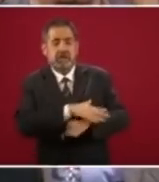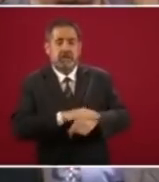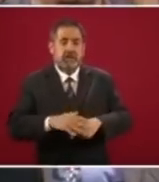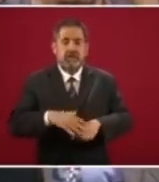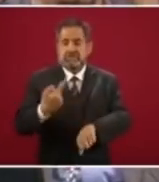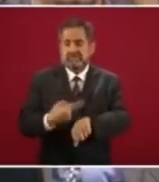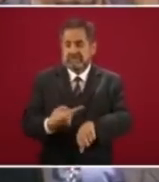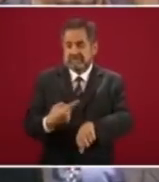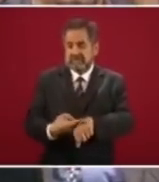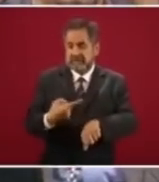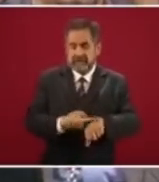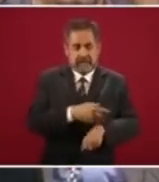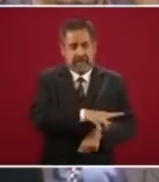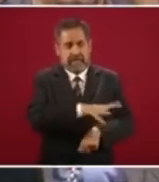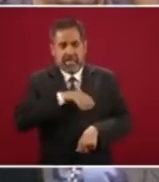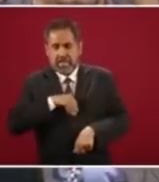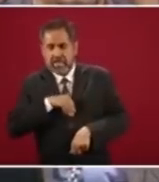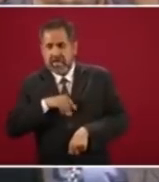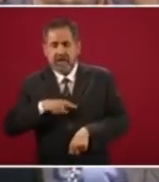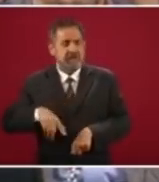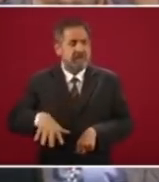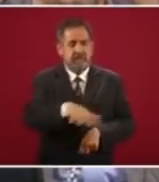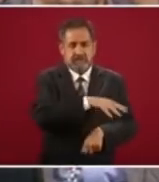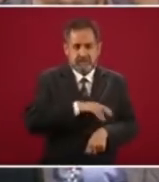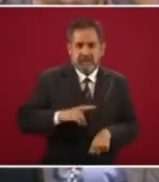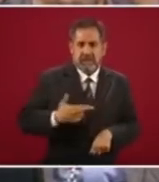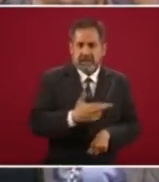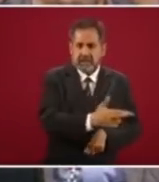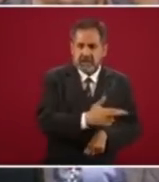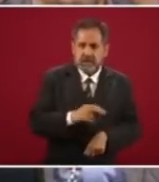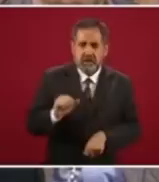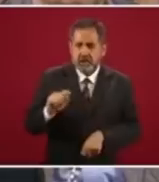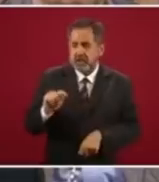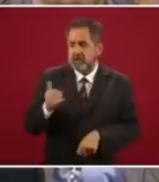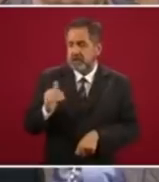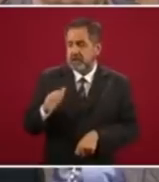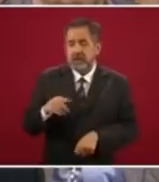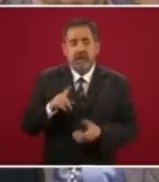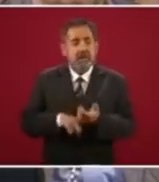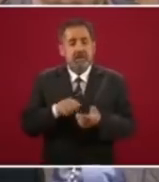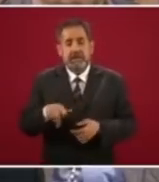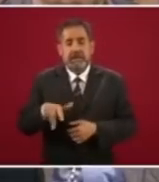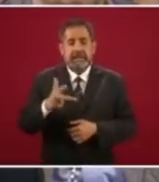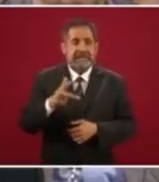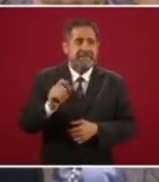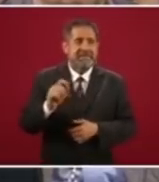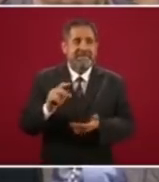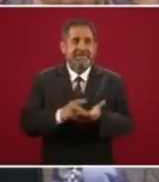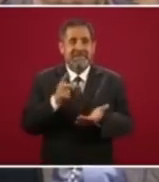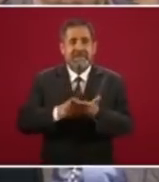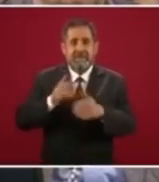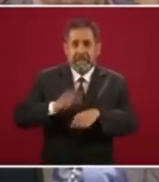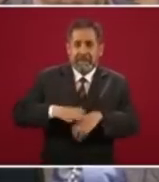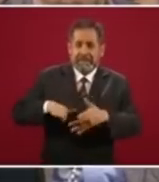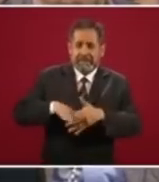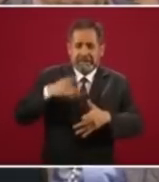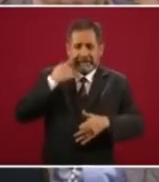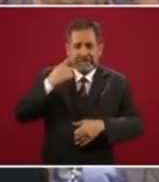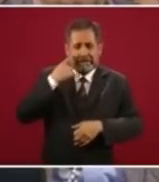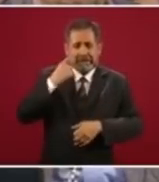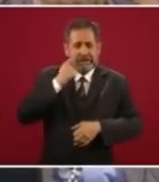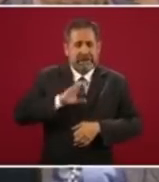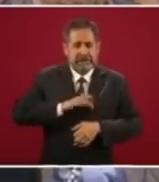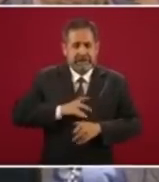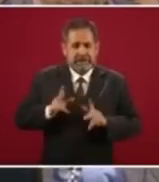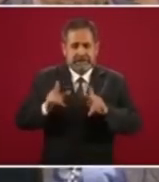muchas más enfermedades que el resto de la población. De hecho, se habla de 13 a 20 veces más en casos de cáncer,